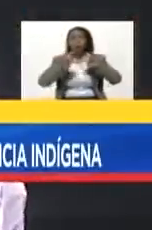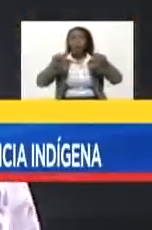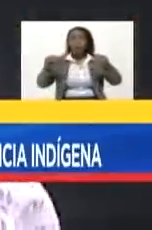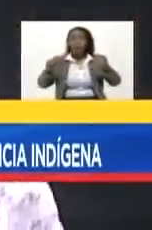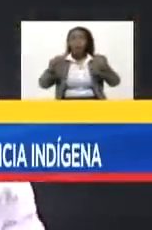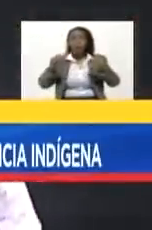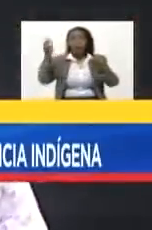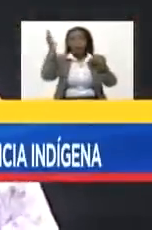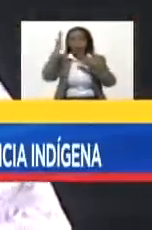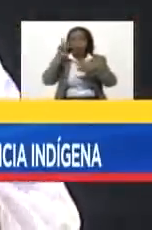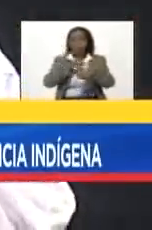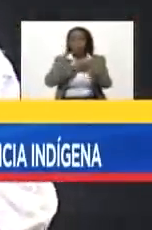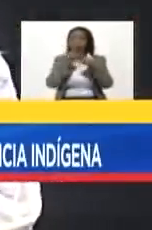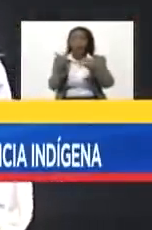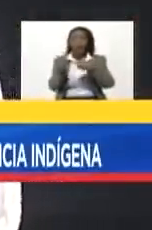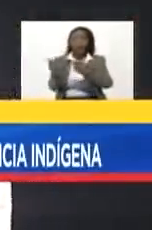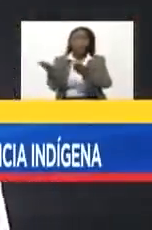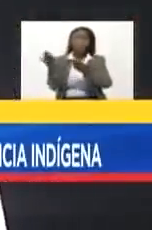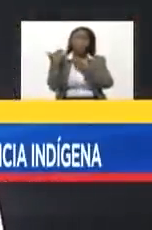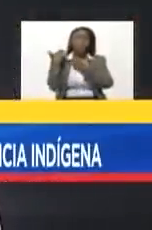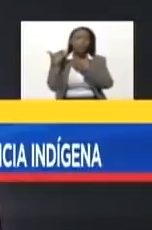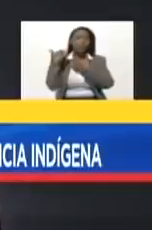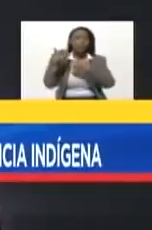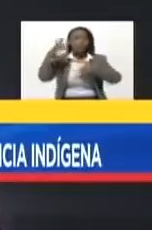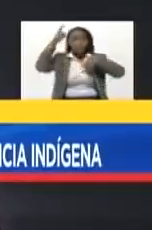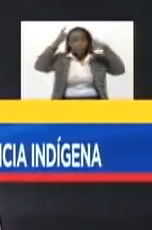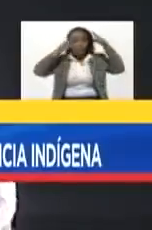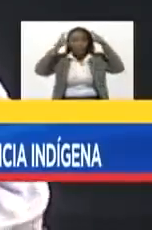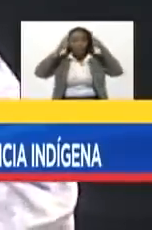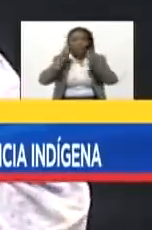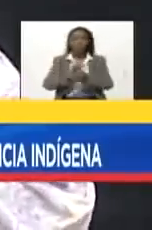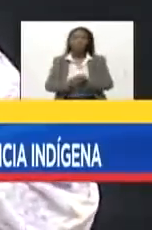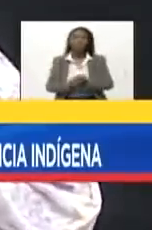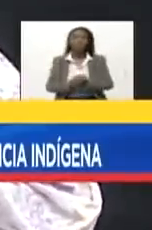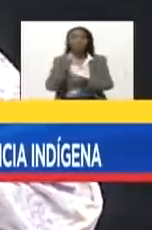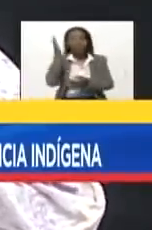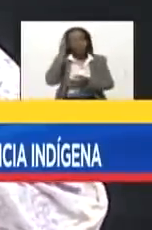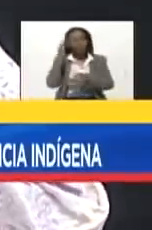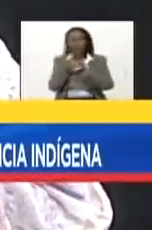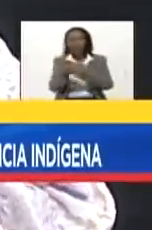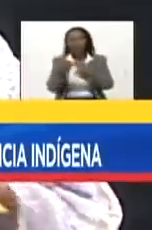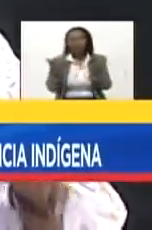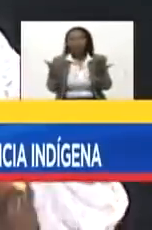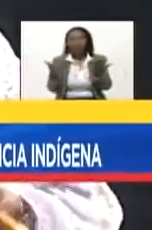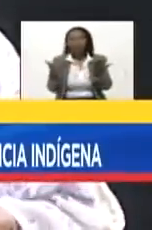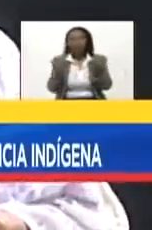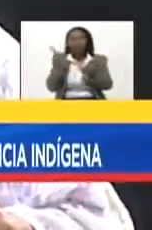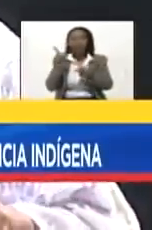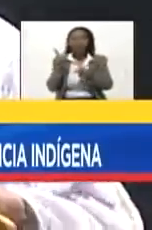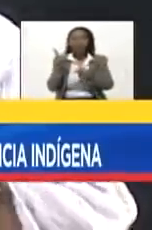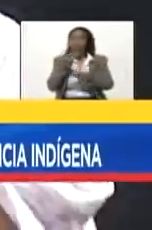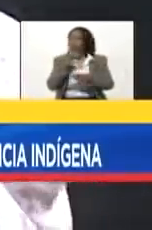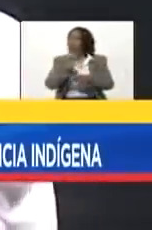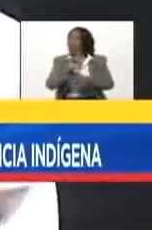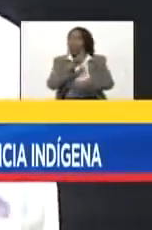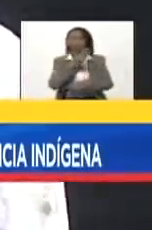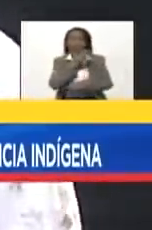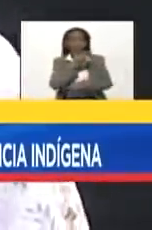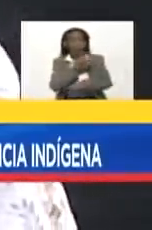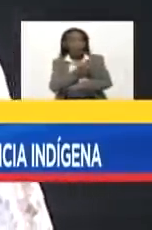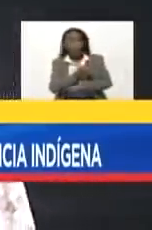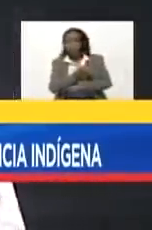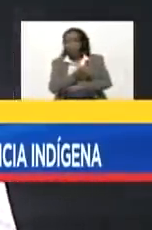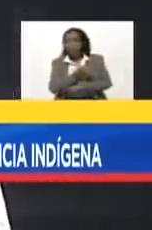indígenas. Pero en eso nos apoyó Hugo Chávez. ¿Y saben qué? No fue nada fácil.